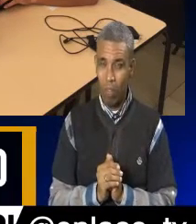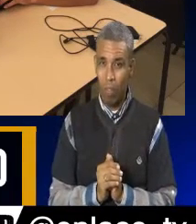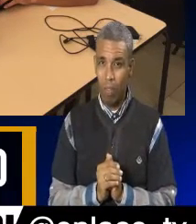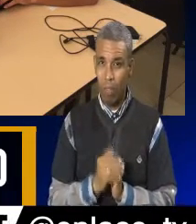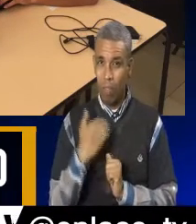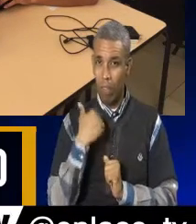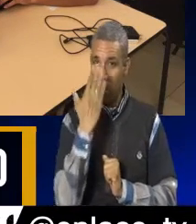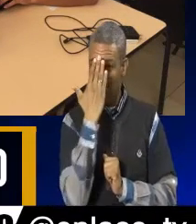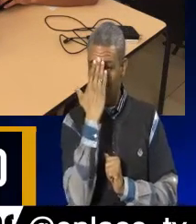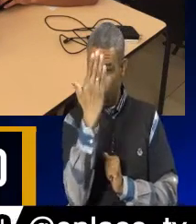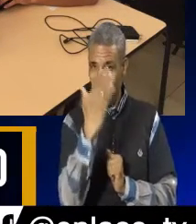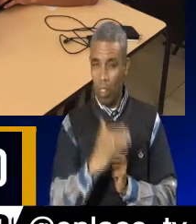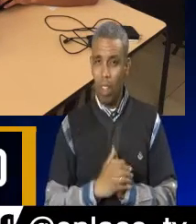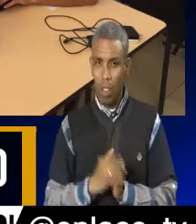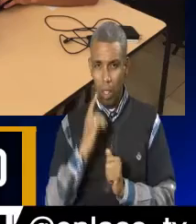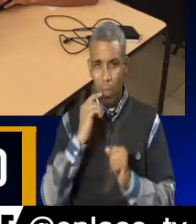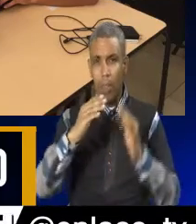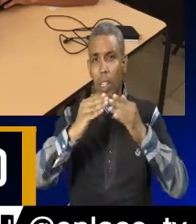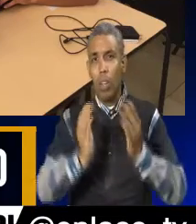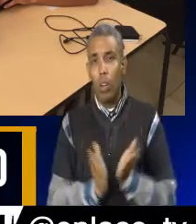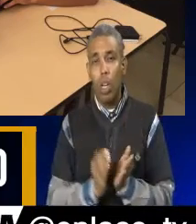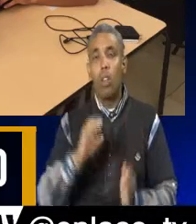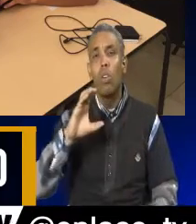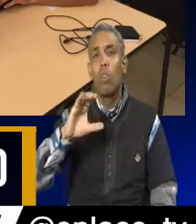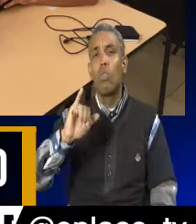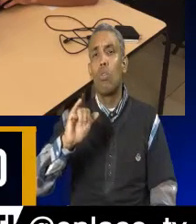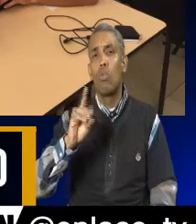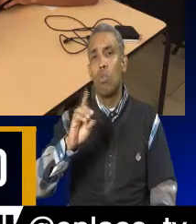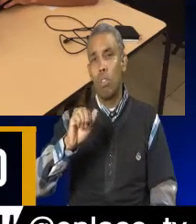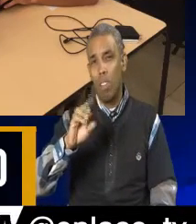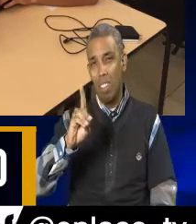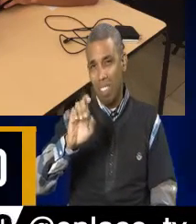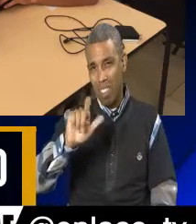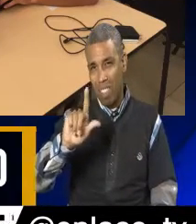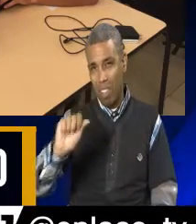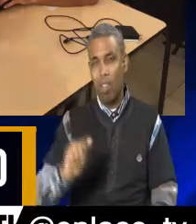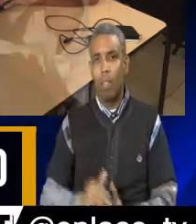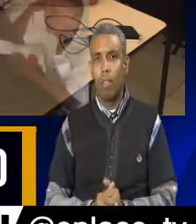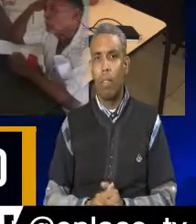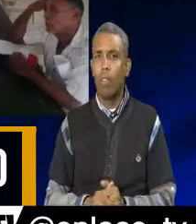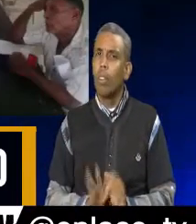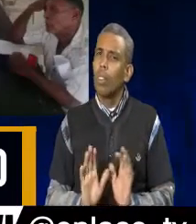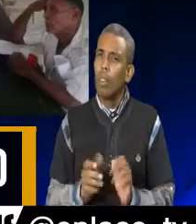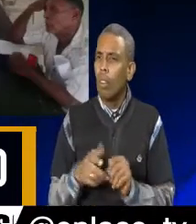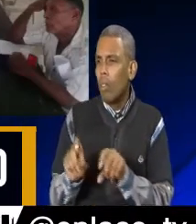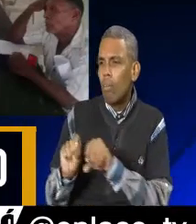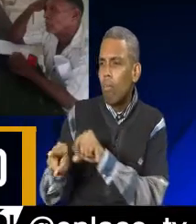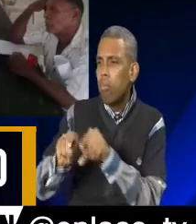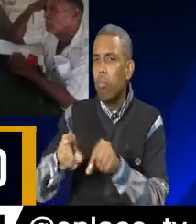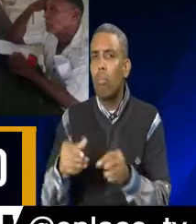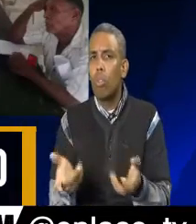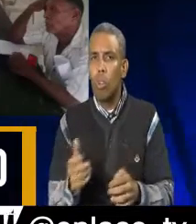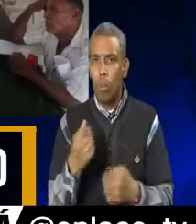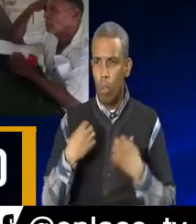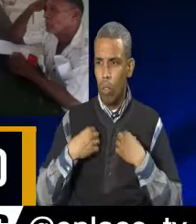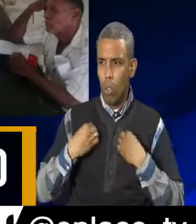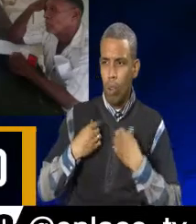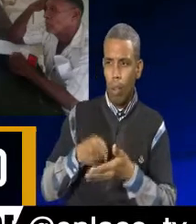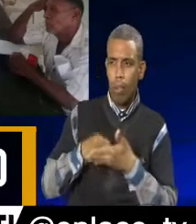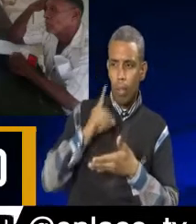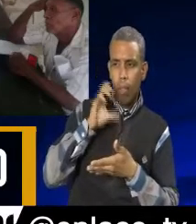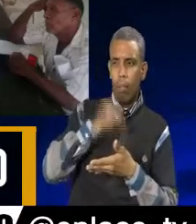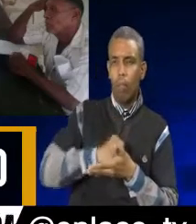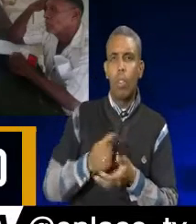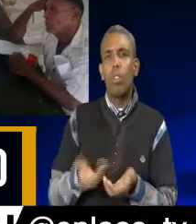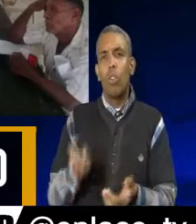de la Ciudadela Integrada, del colegio, al lado de la cancha polideportiva. ¿Qué deben tener en cuenta las personas? ¿Cómo van ustedes identificados?